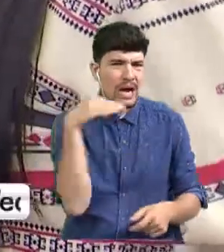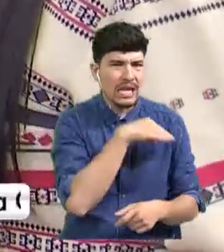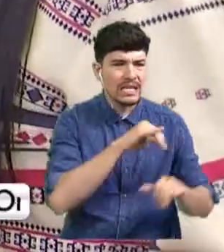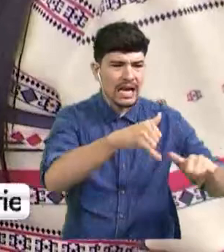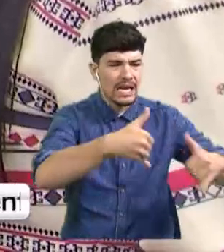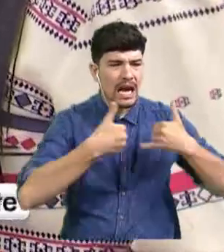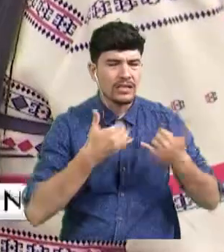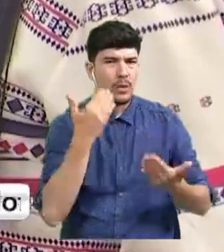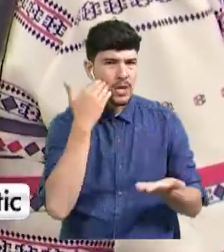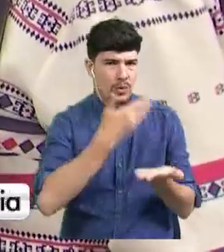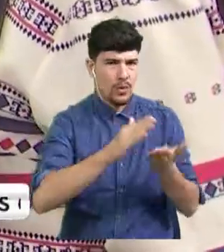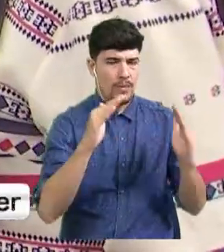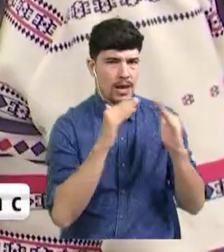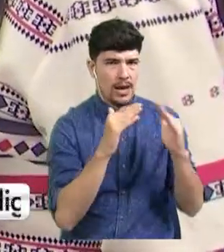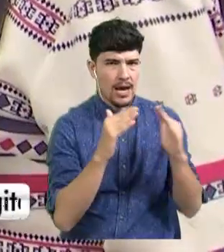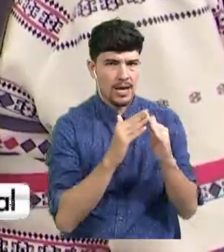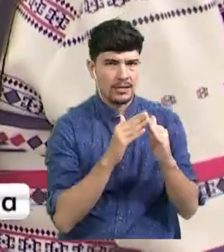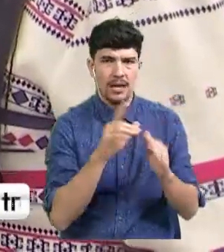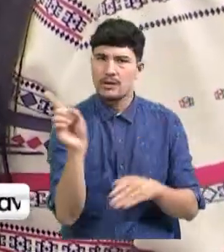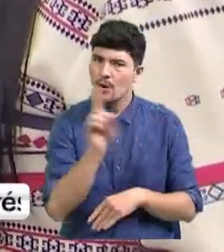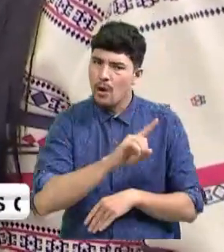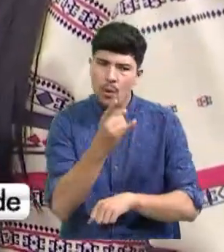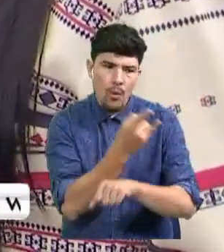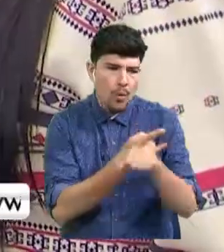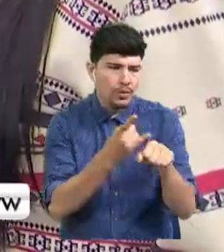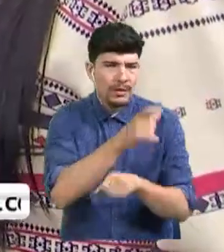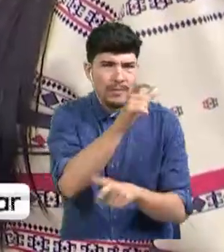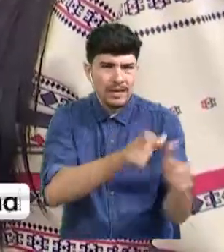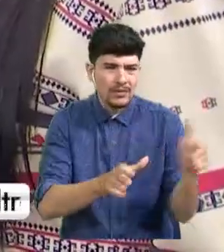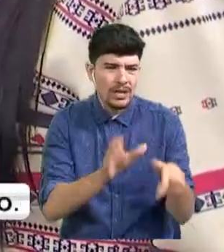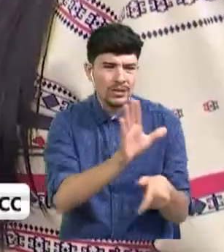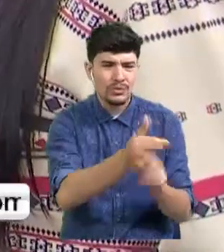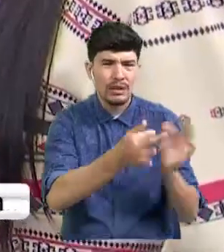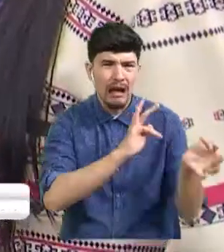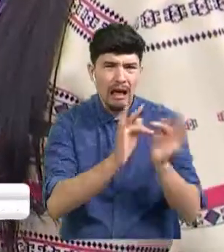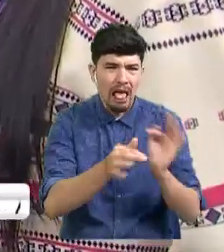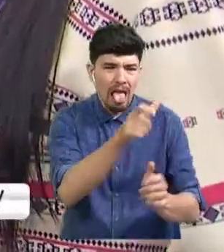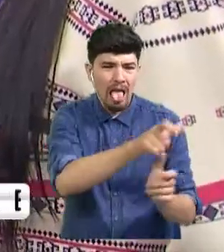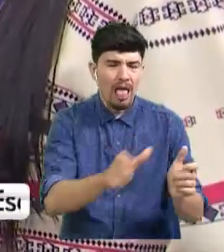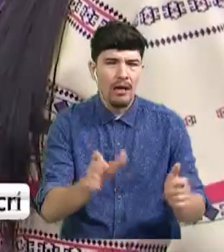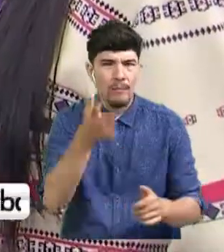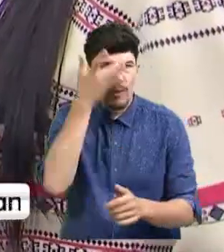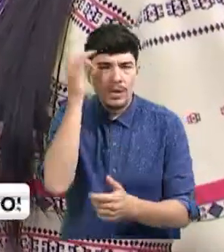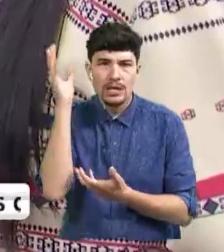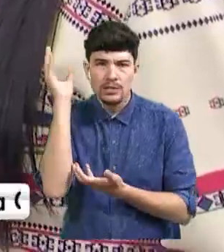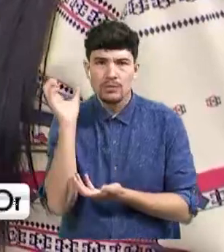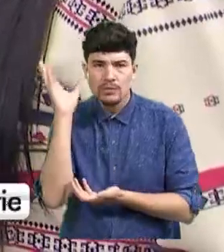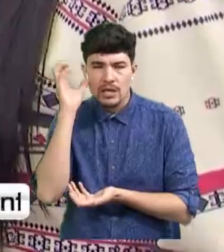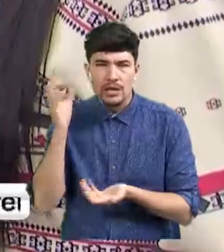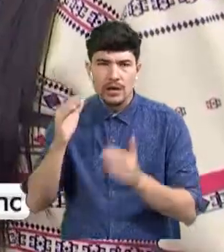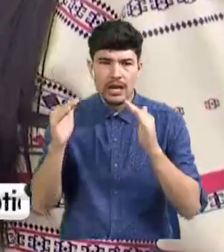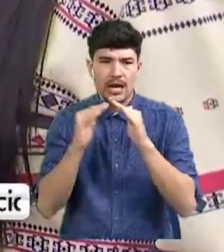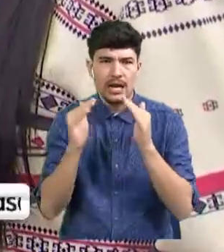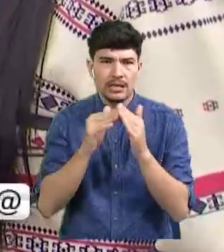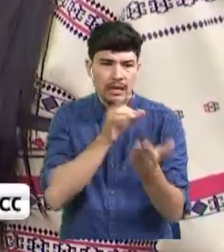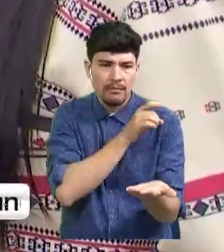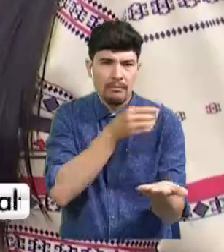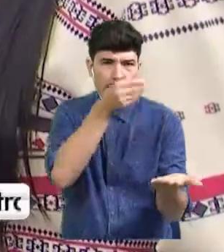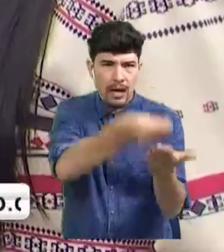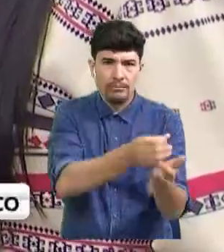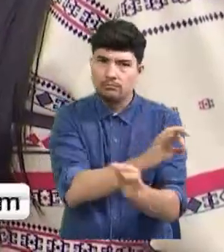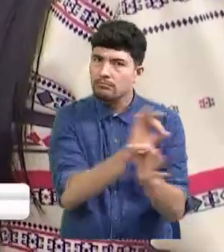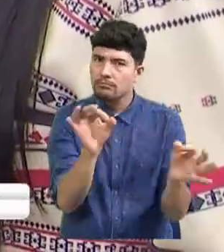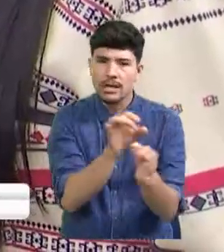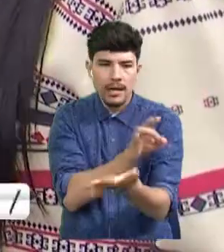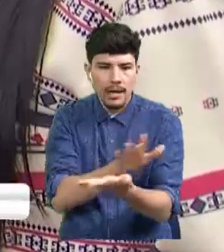acceder a vivienda. No tercericemos, no utilicemos tramitadores, porque el subsidio de vivienda no tiene ningún costo y la Secretaría